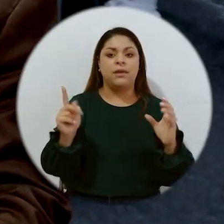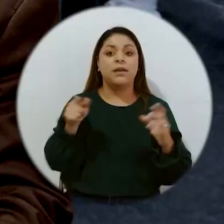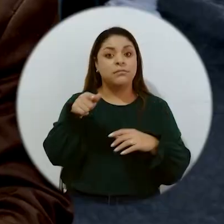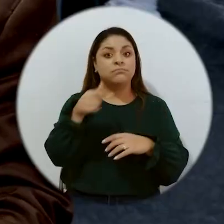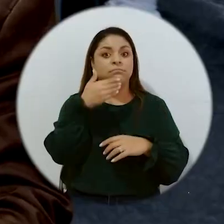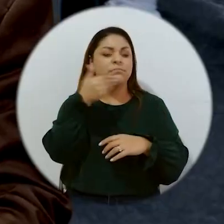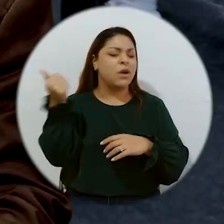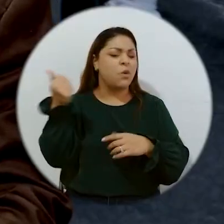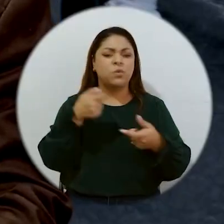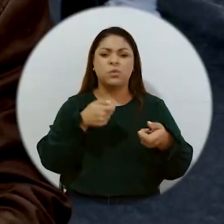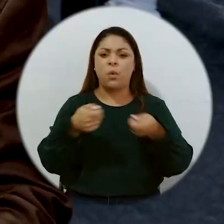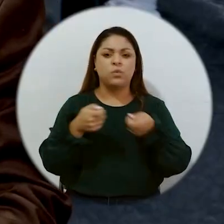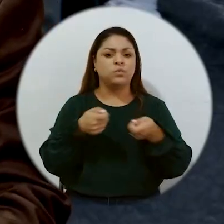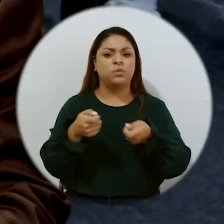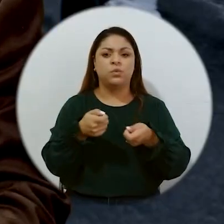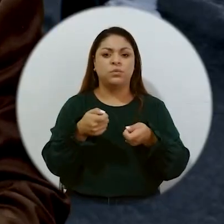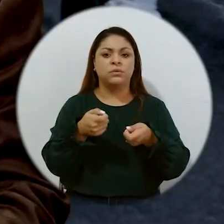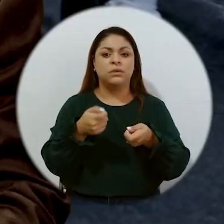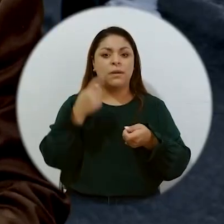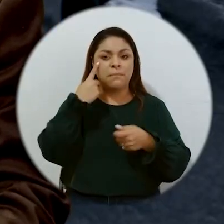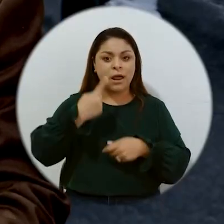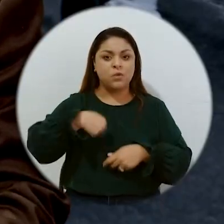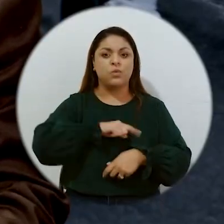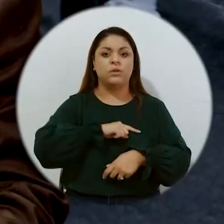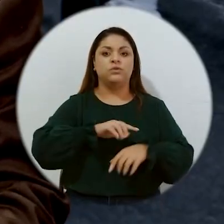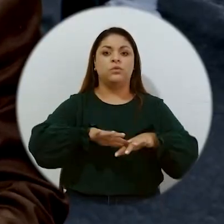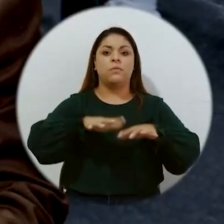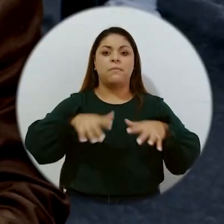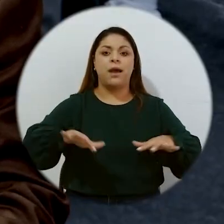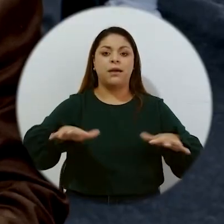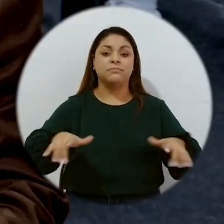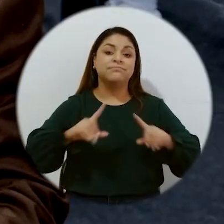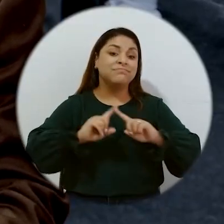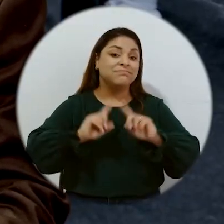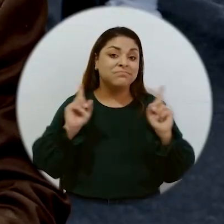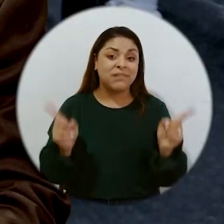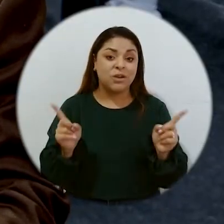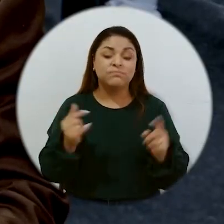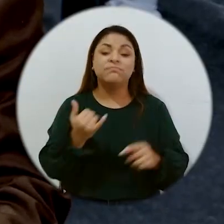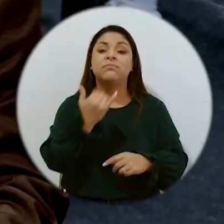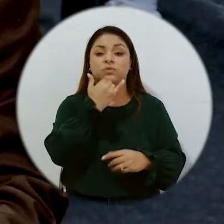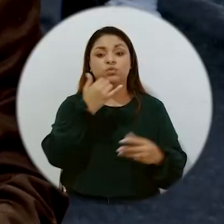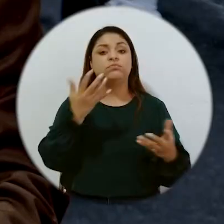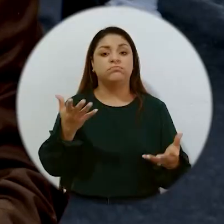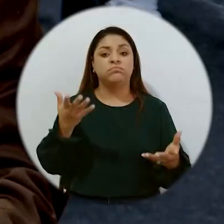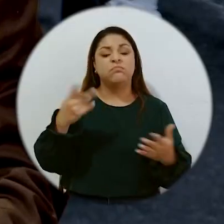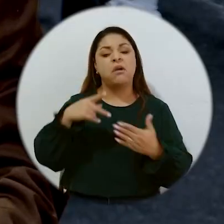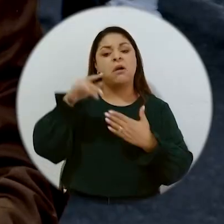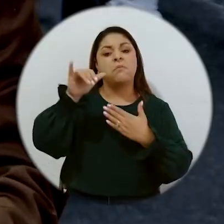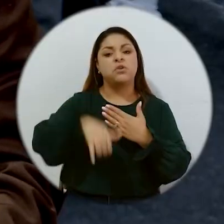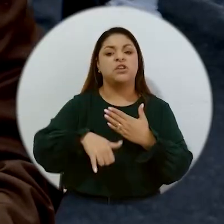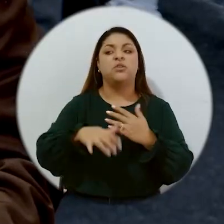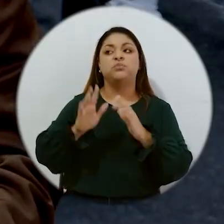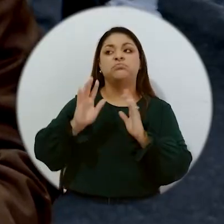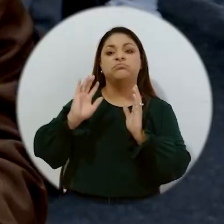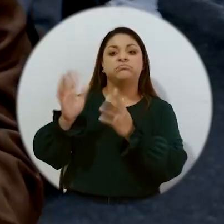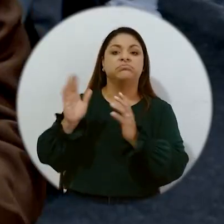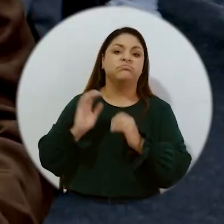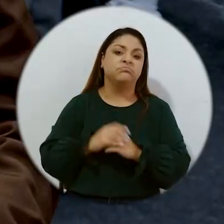eso propiciaría un mejor control en nuestros mares. Pero el